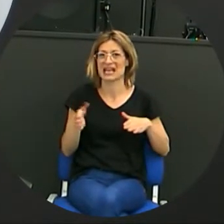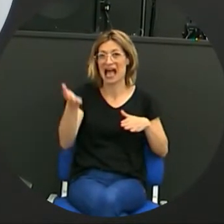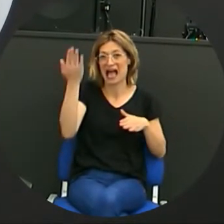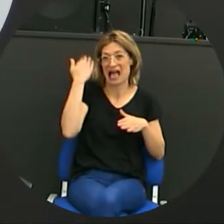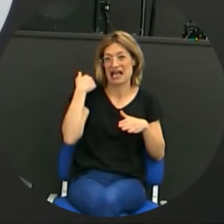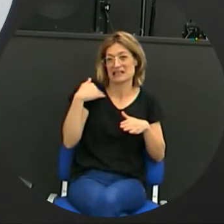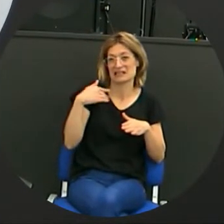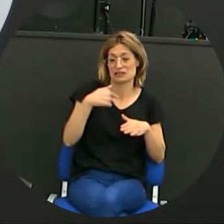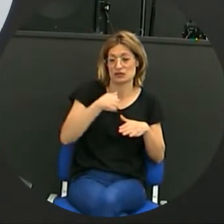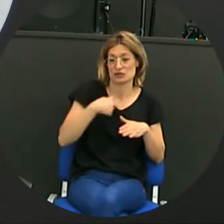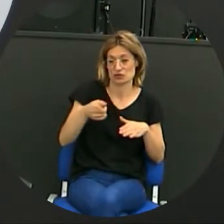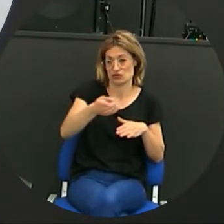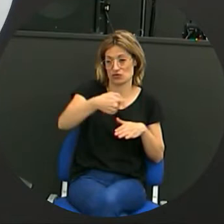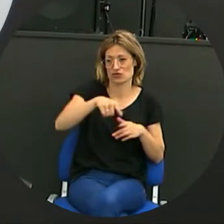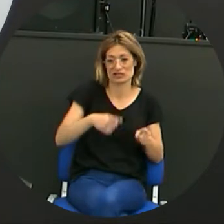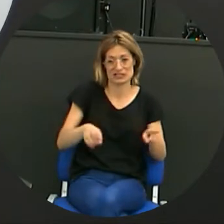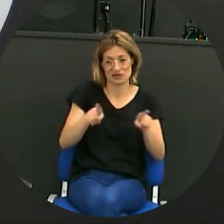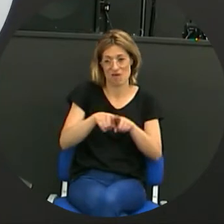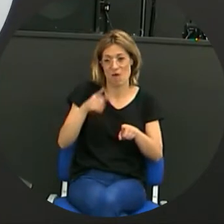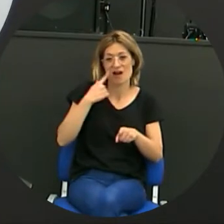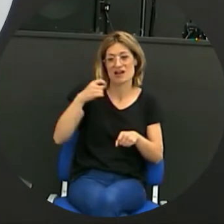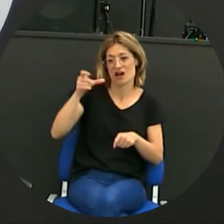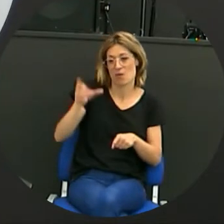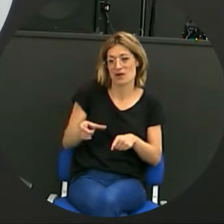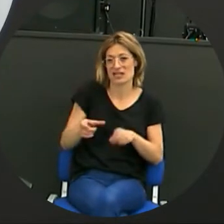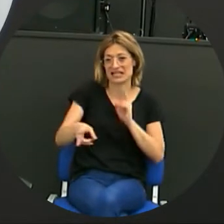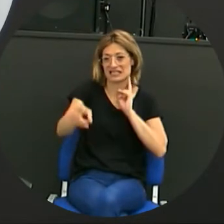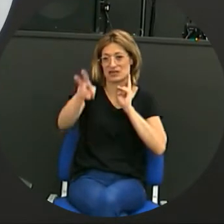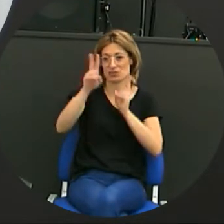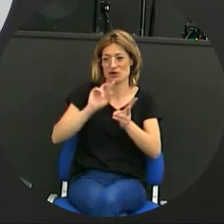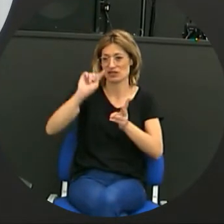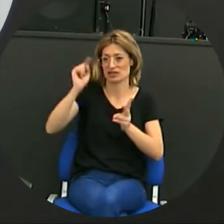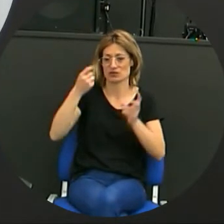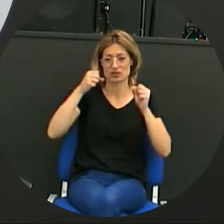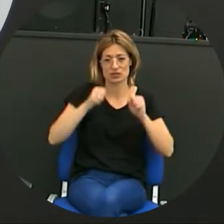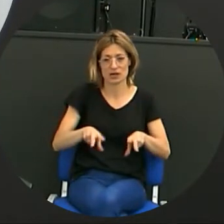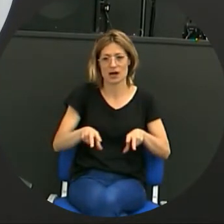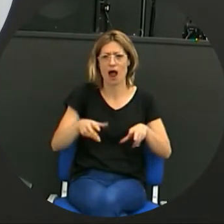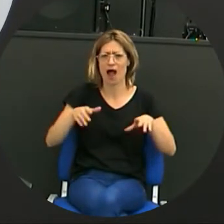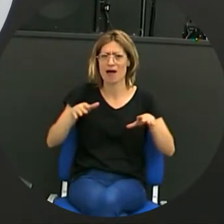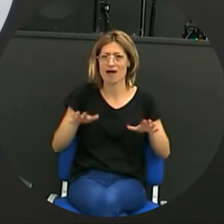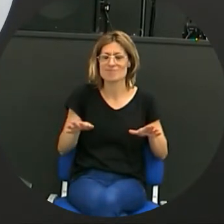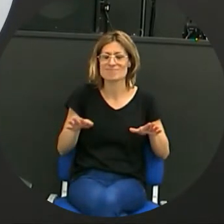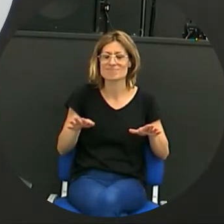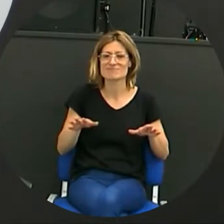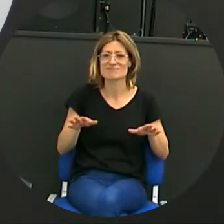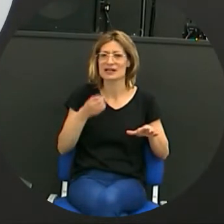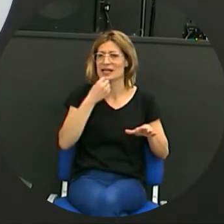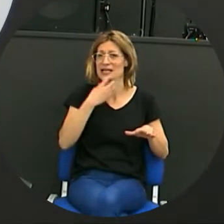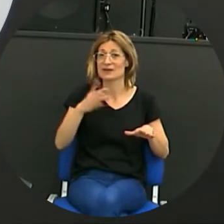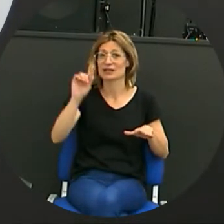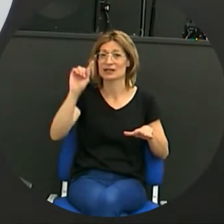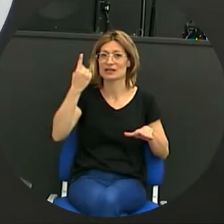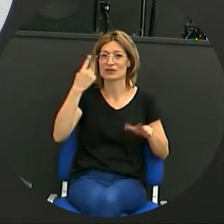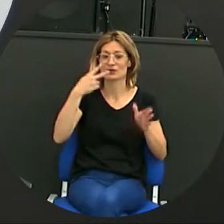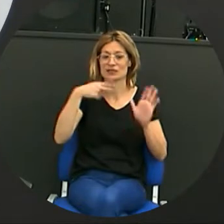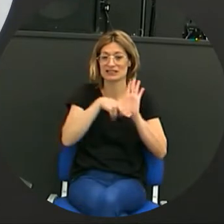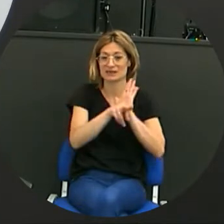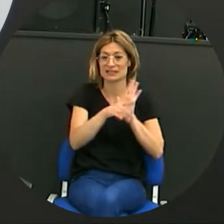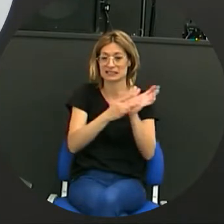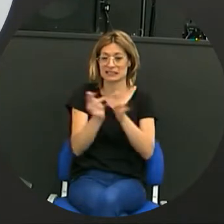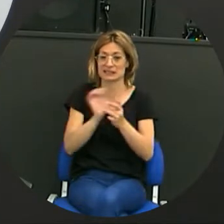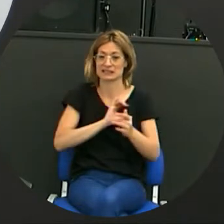humanidad, sin respuesta, sin Dios, Dios nos alcanzó por medio de Jesucristo. Y esa